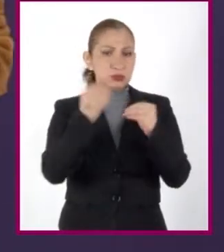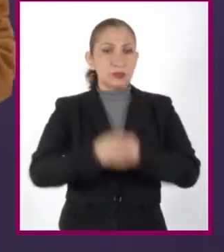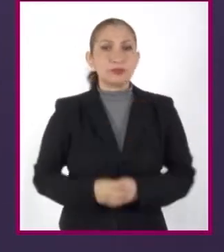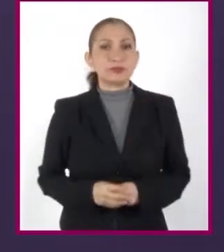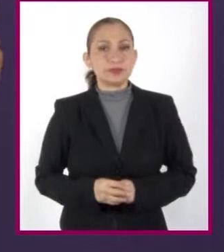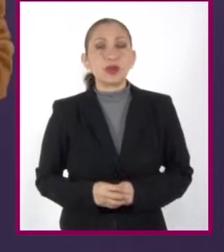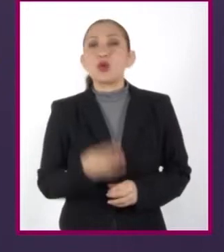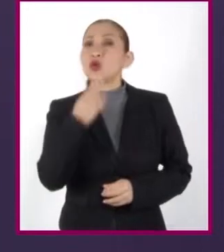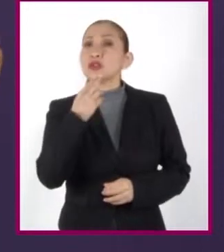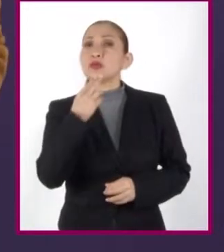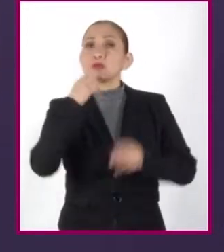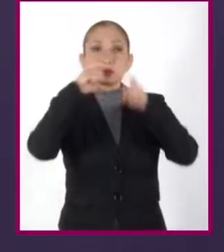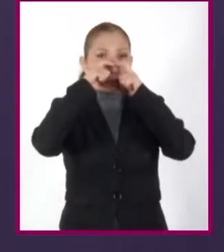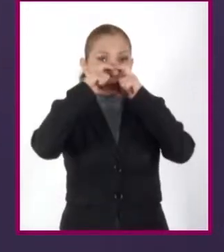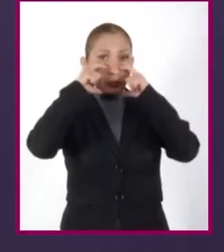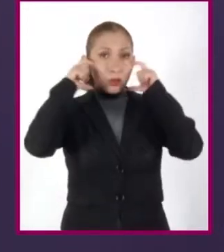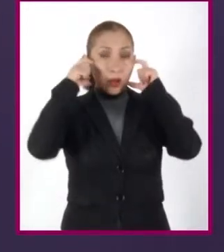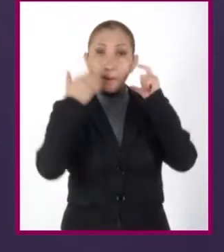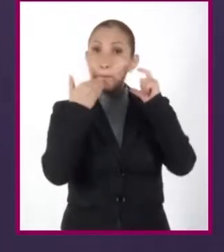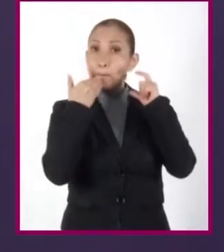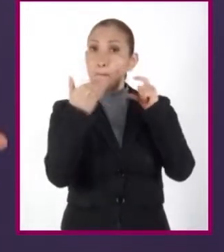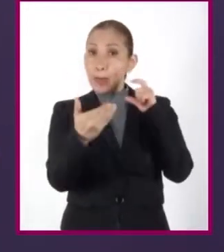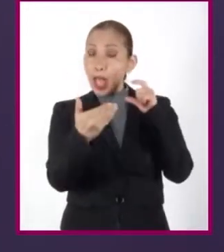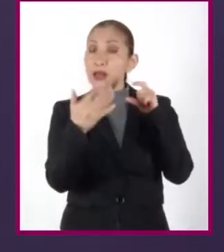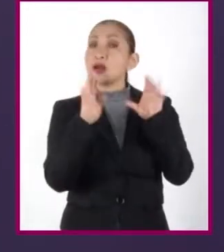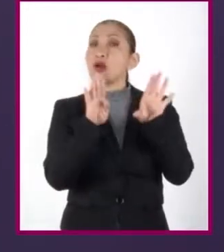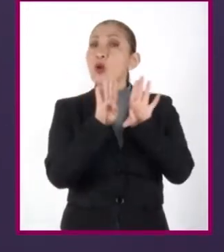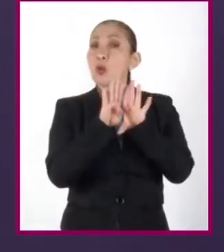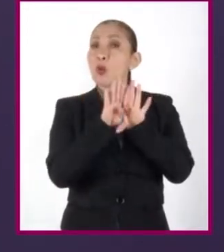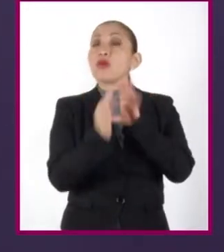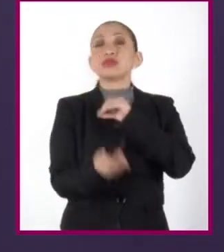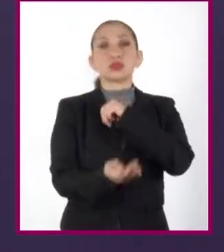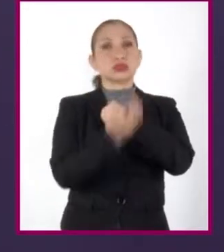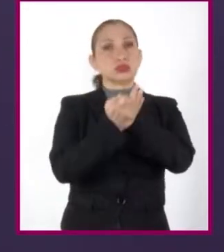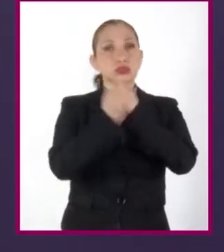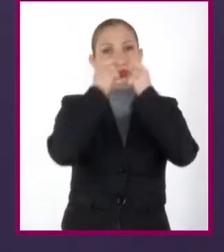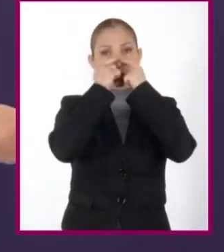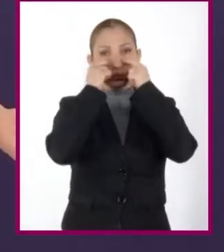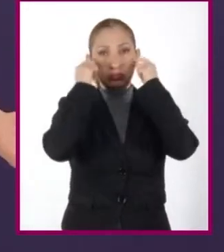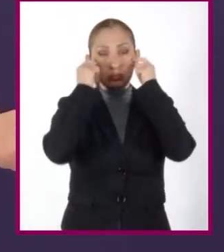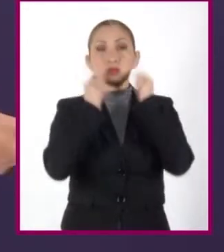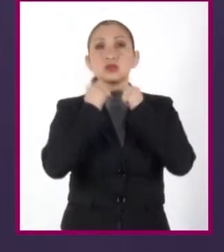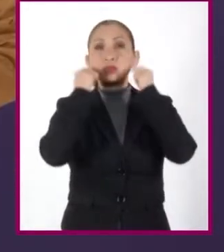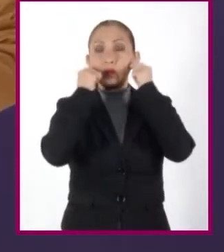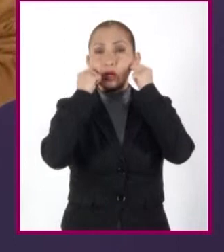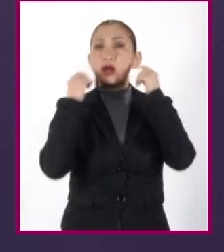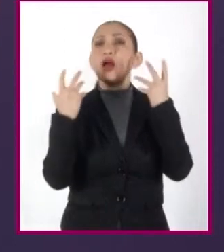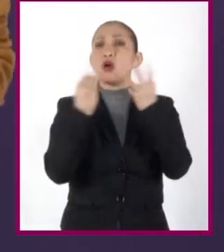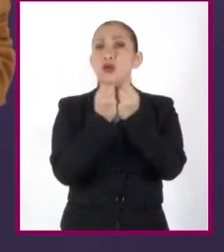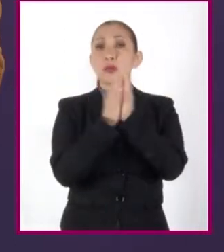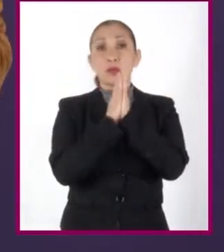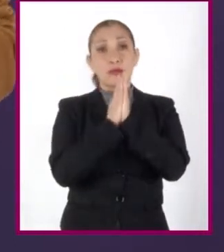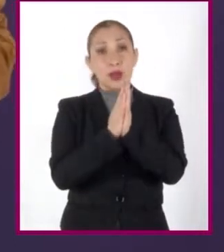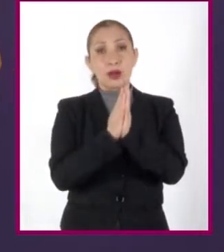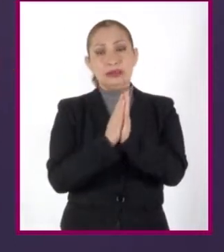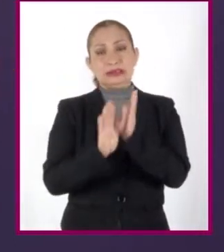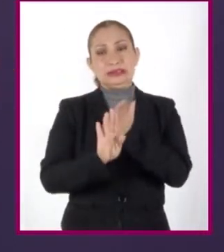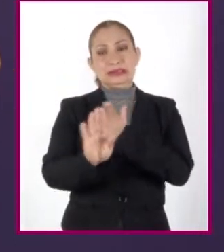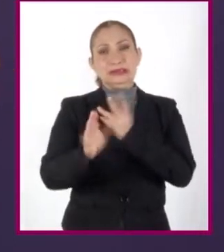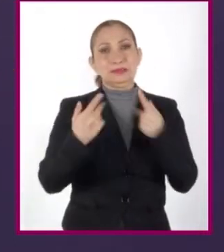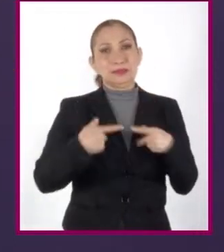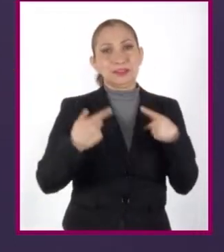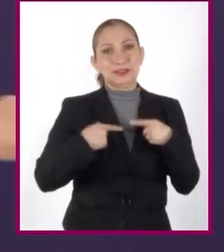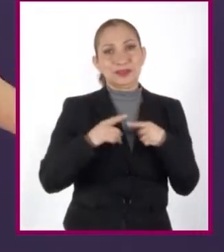jabón, usando el cubrebocas adecuadamente de forma que proteja nariz y boca, y aunque juntos, guardar y pedir la